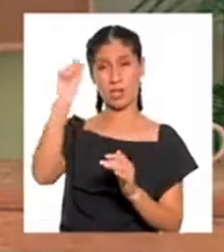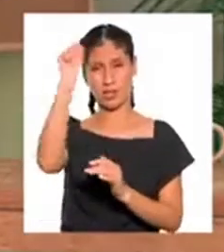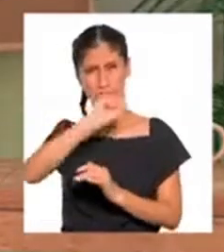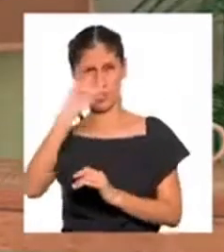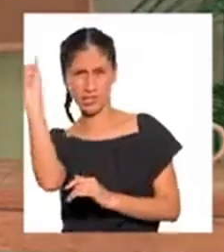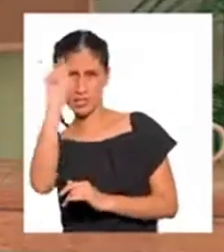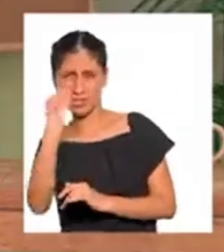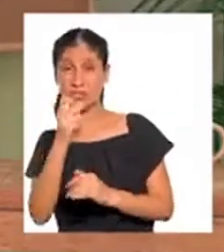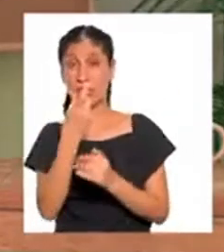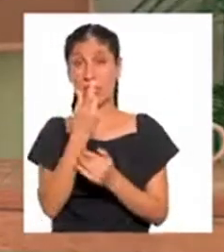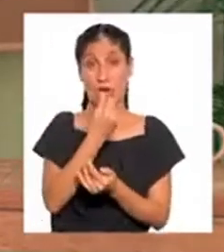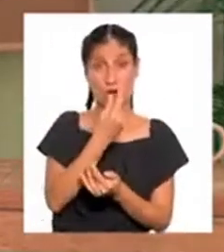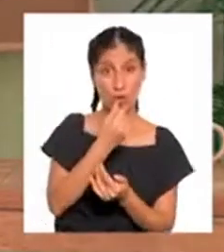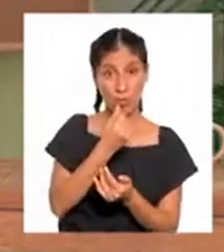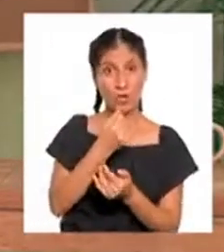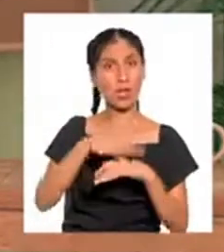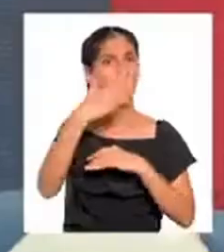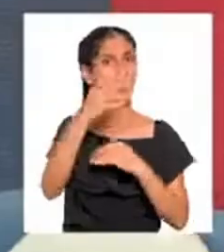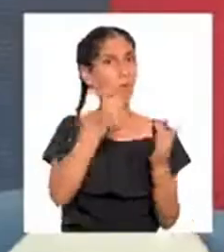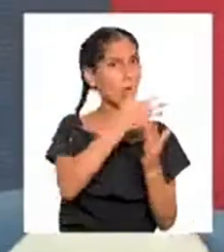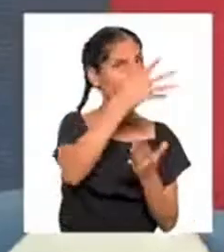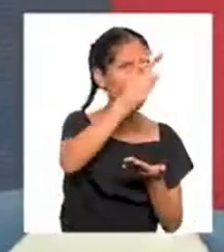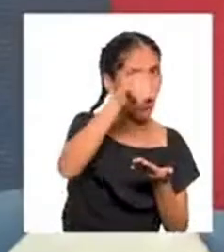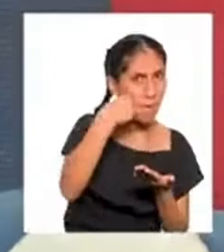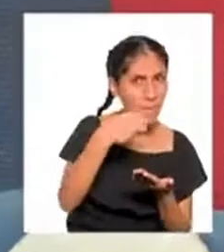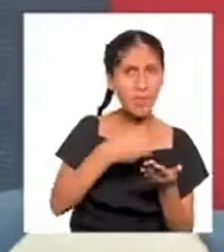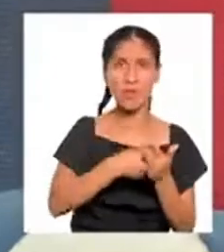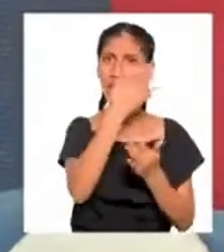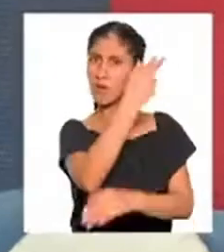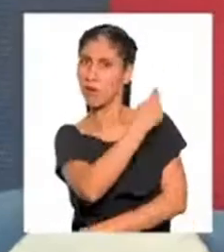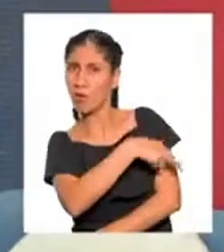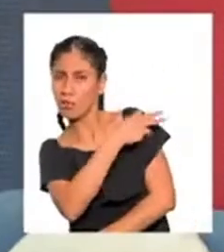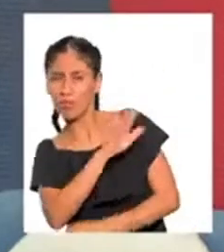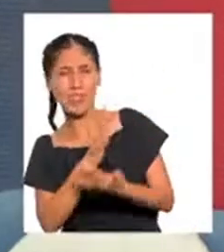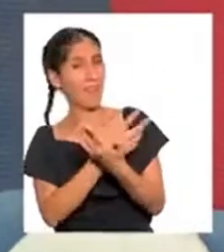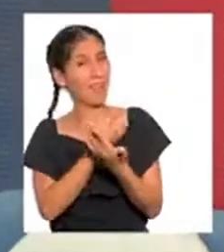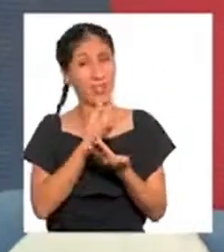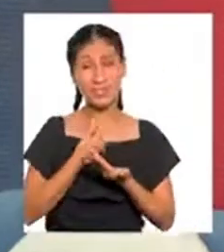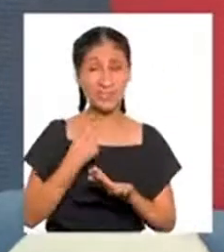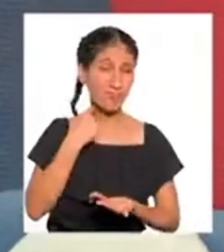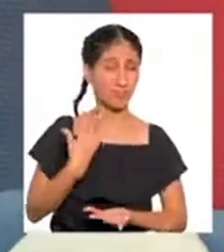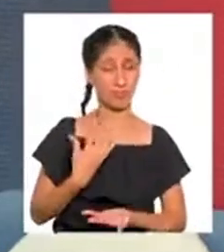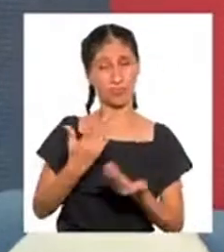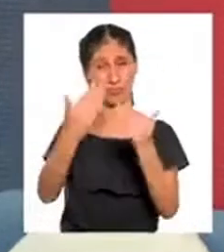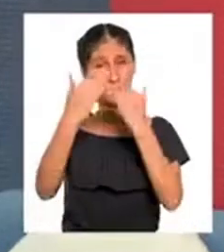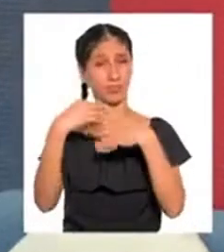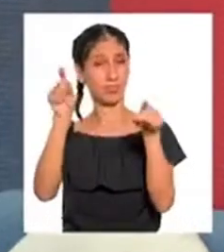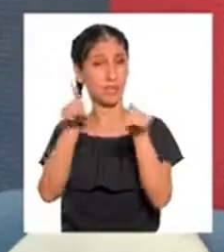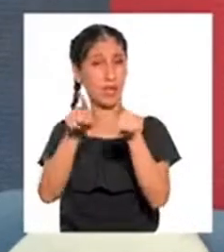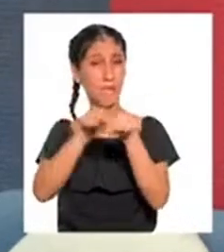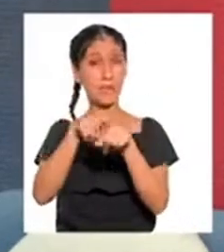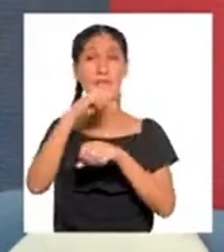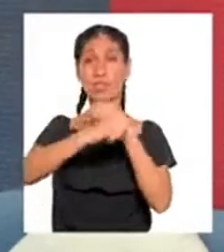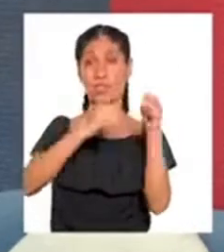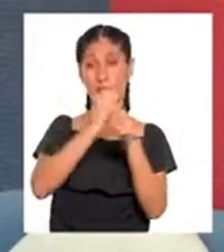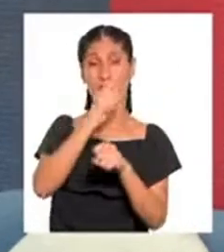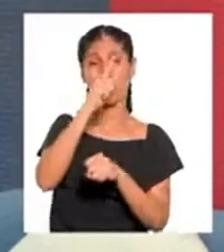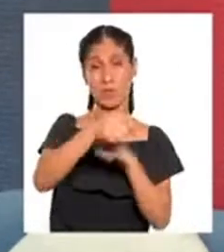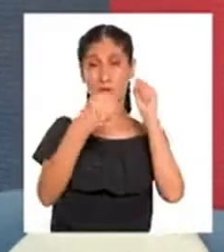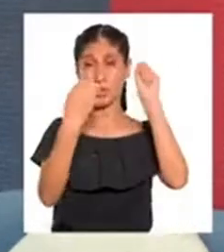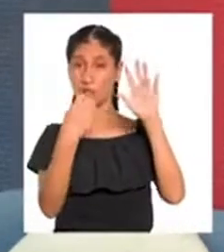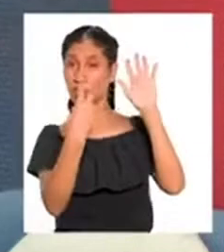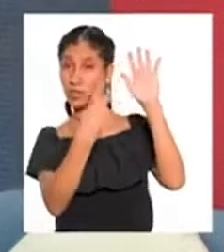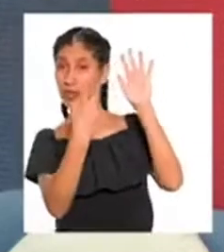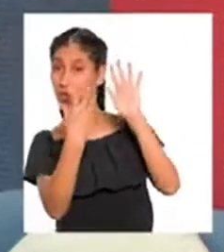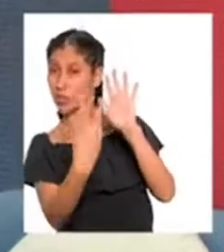que hizo que la alimentación se vea afectada. También vimos que la Constitución de 1979 recién incorporó el concepto de